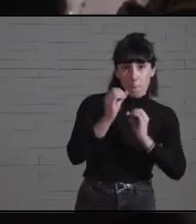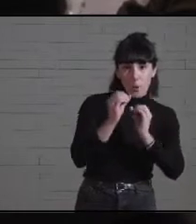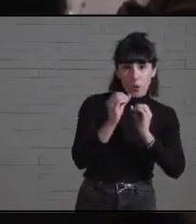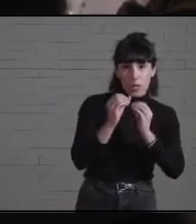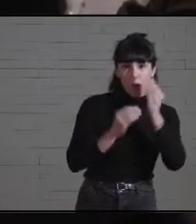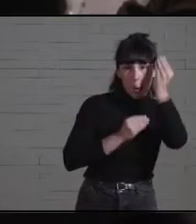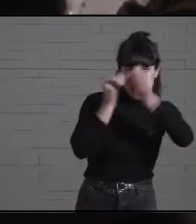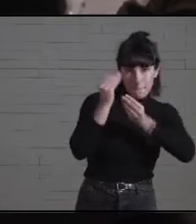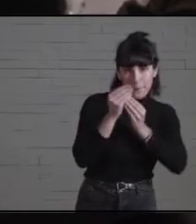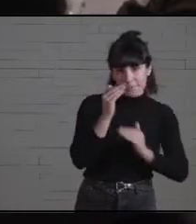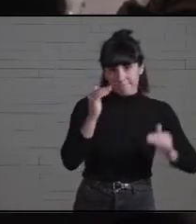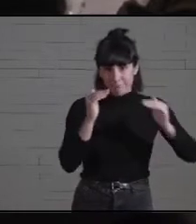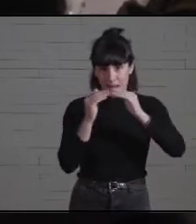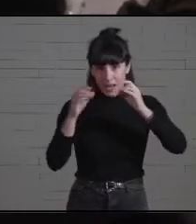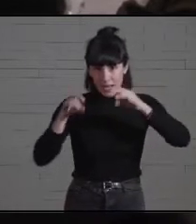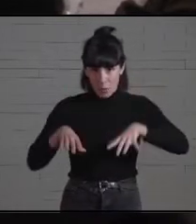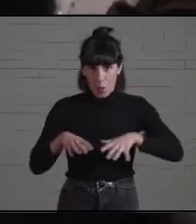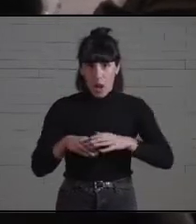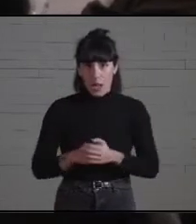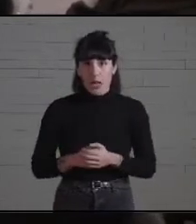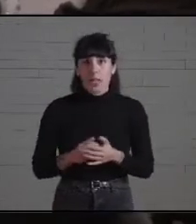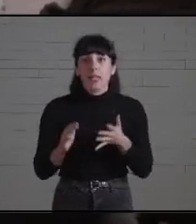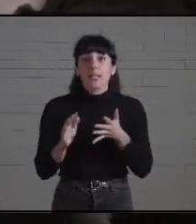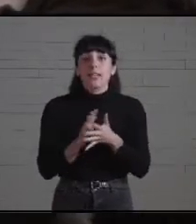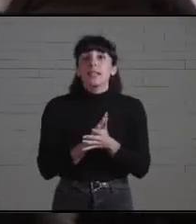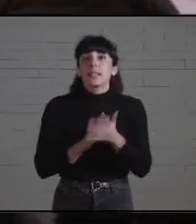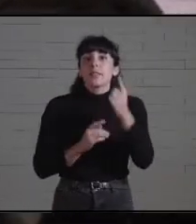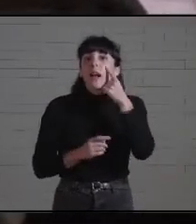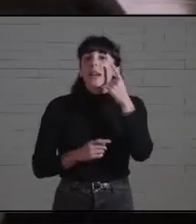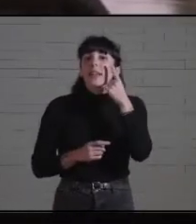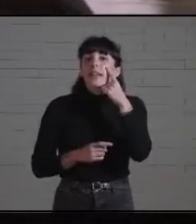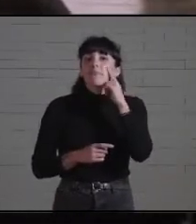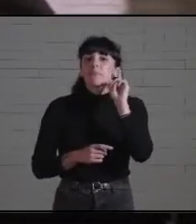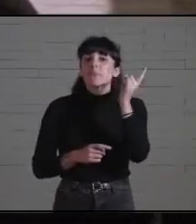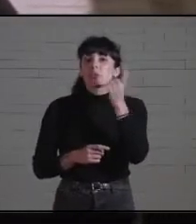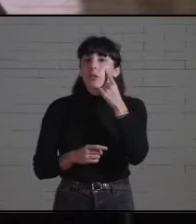Entonces, aquí, sobre todo, también vemos que,